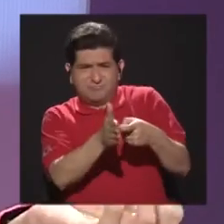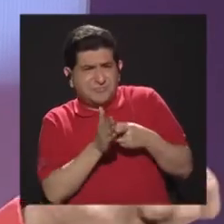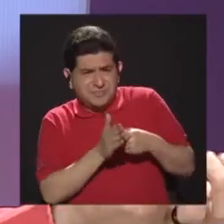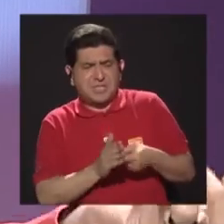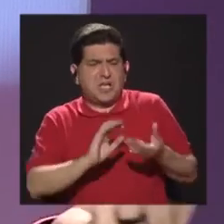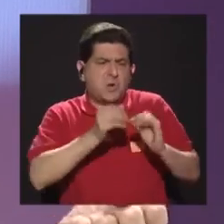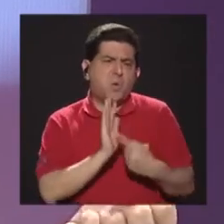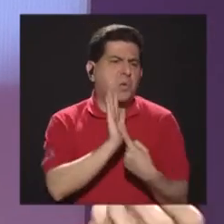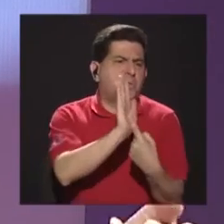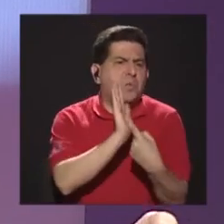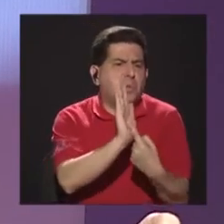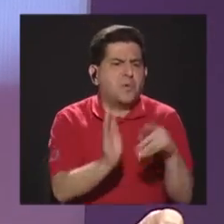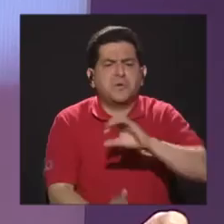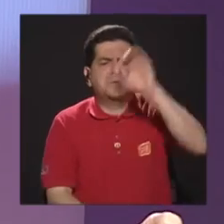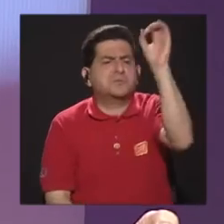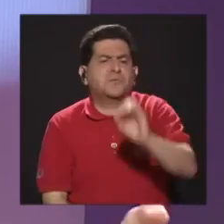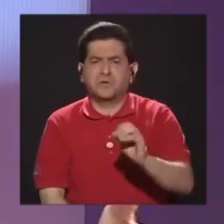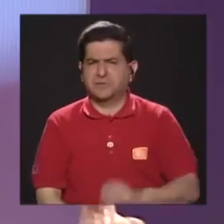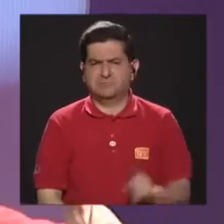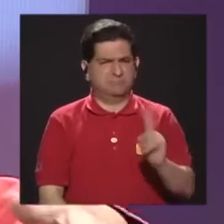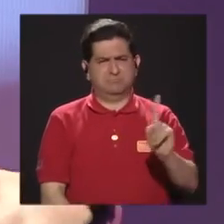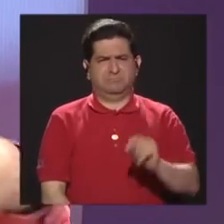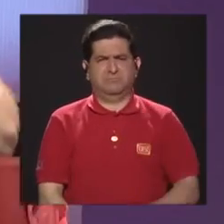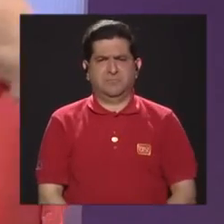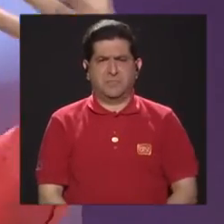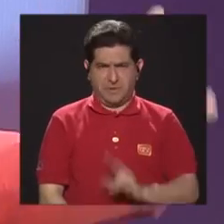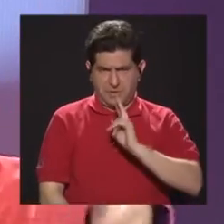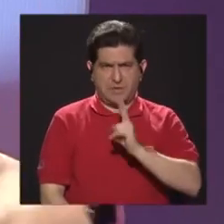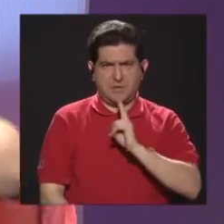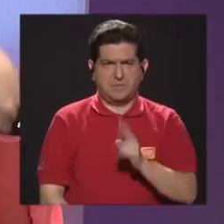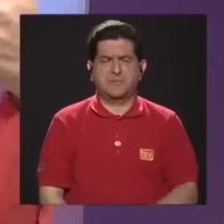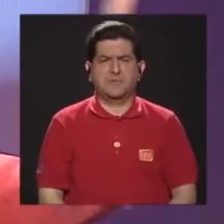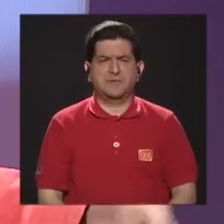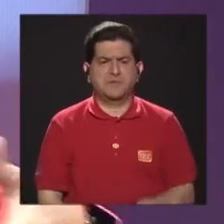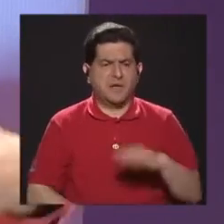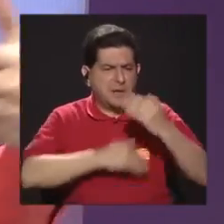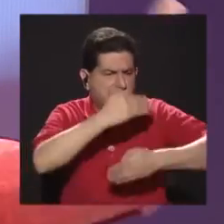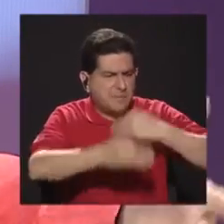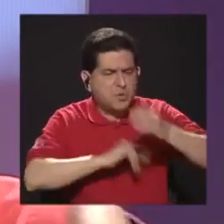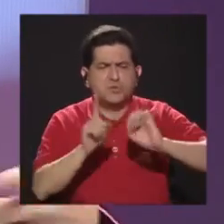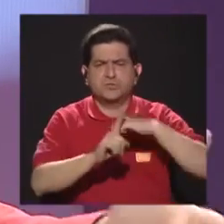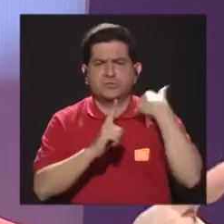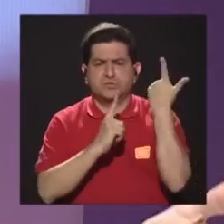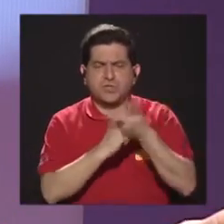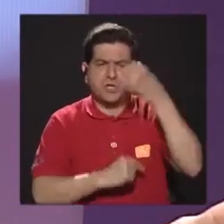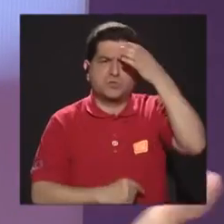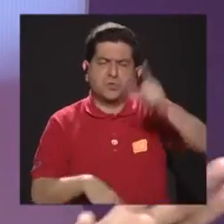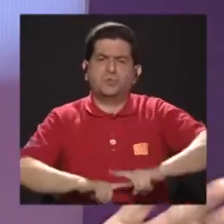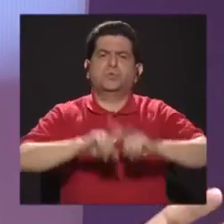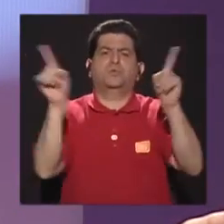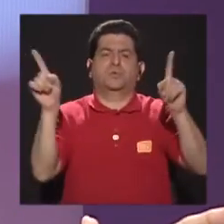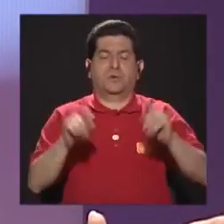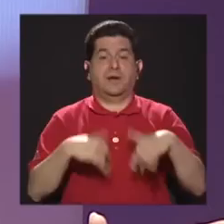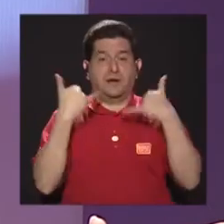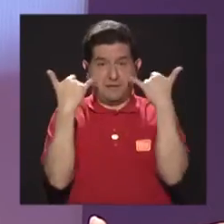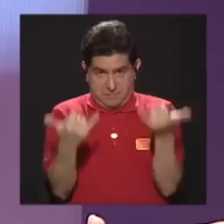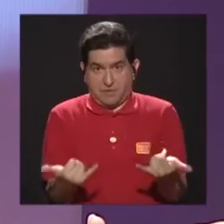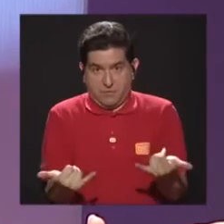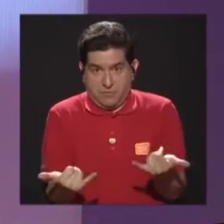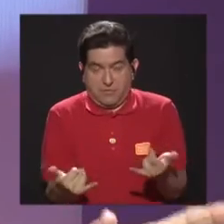sacando números, estar sacando porcentajes, sino que realmente sea parte de un proceso social, de una cultura distinta. Pero en este